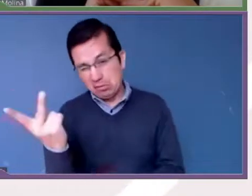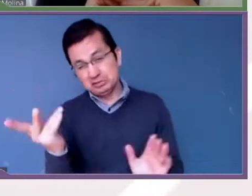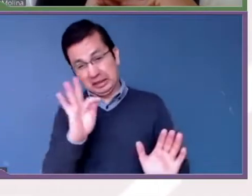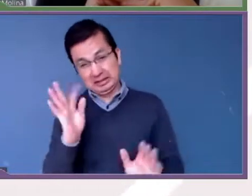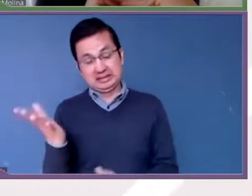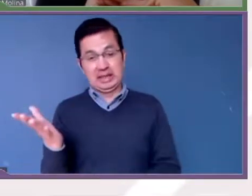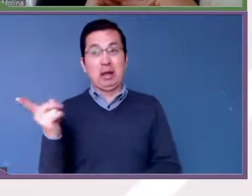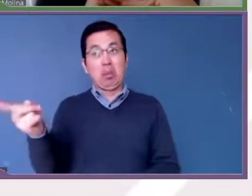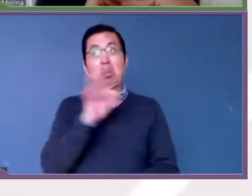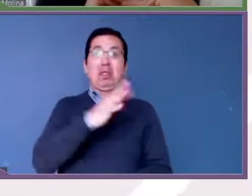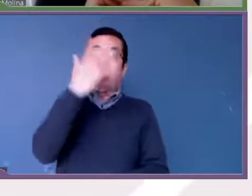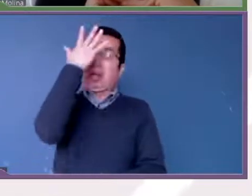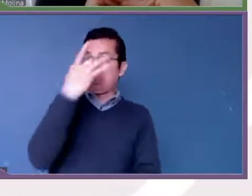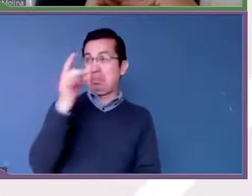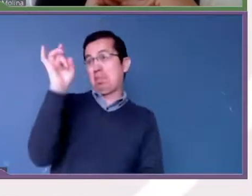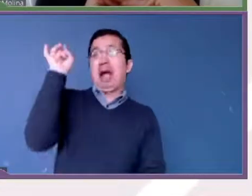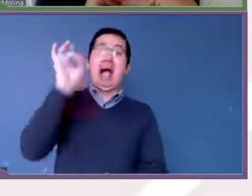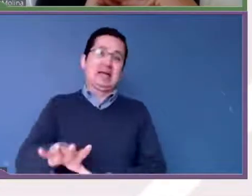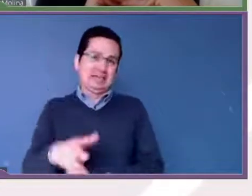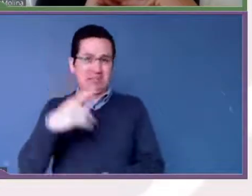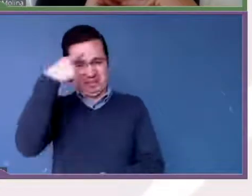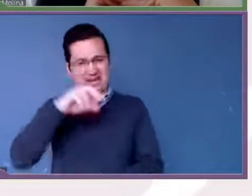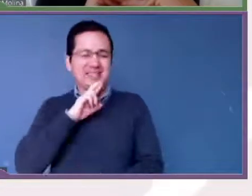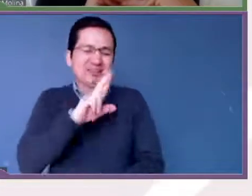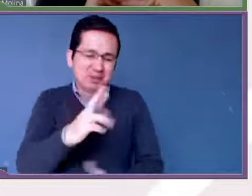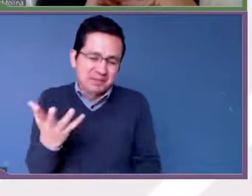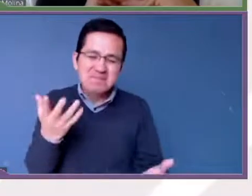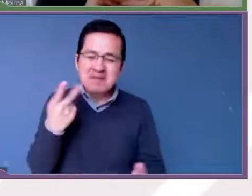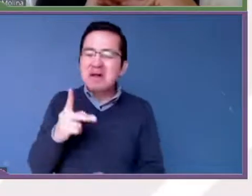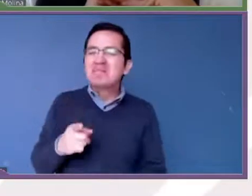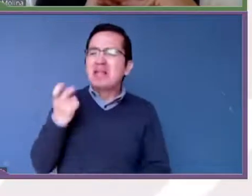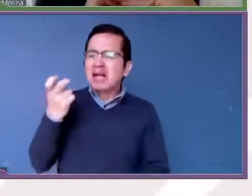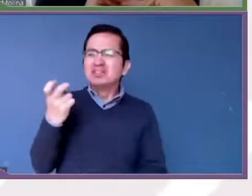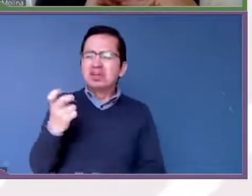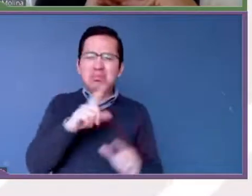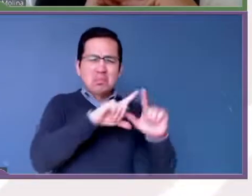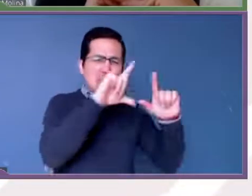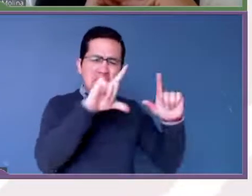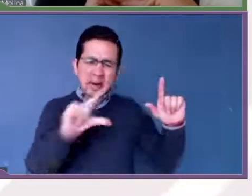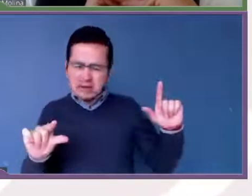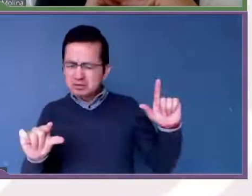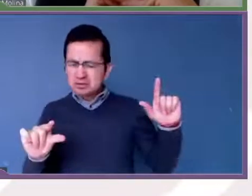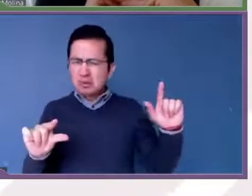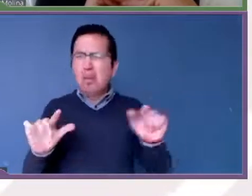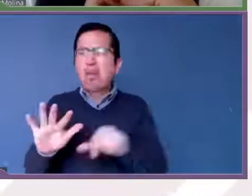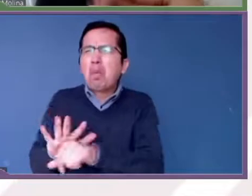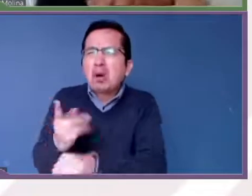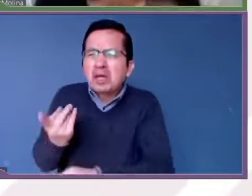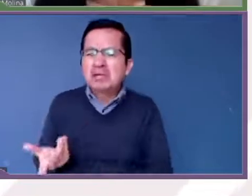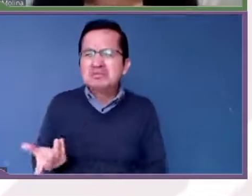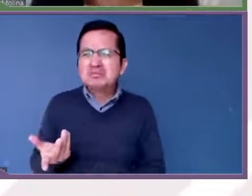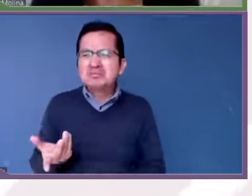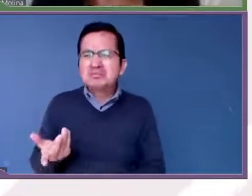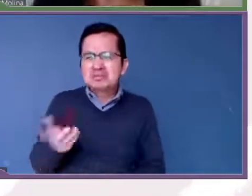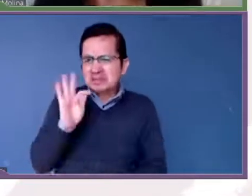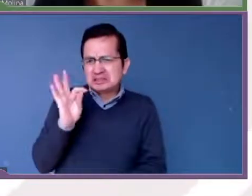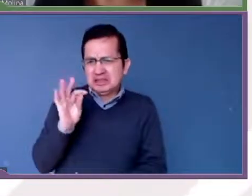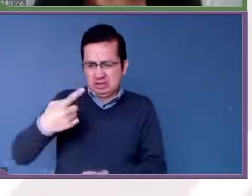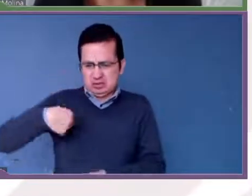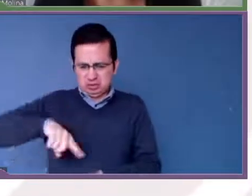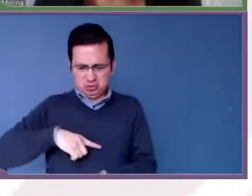que haya pasado esto? O sea, tendrá que ver una interpretación que tenemos, y no sé si es equivocada, es